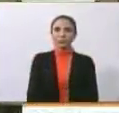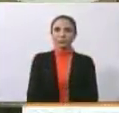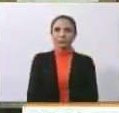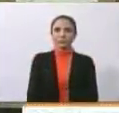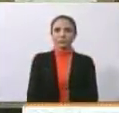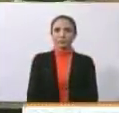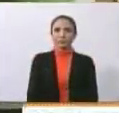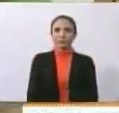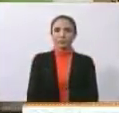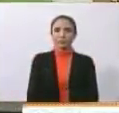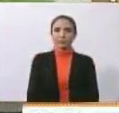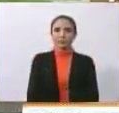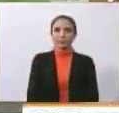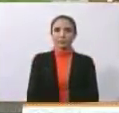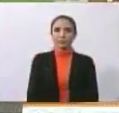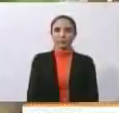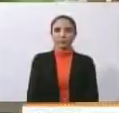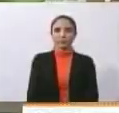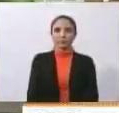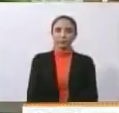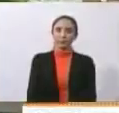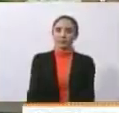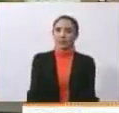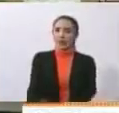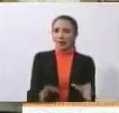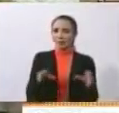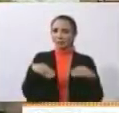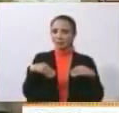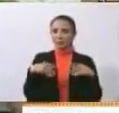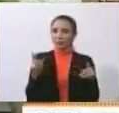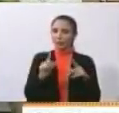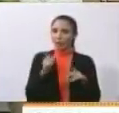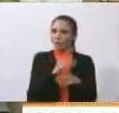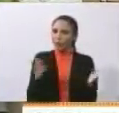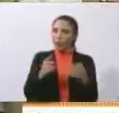Ahí hay que plantarse. No hay que permitirlos que hagan nada.